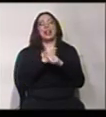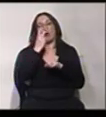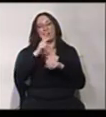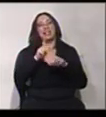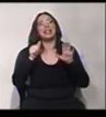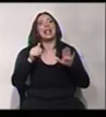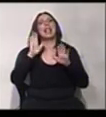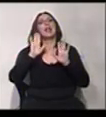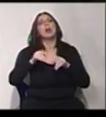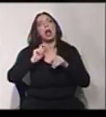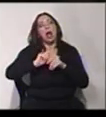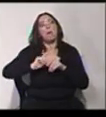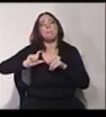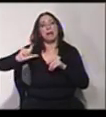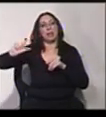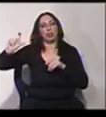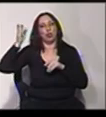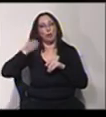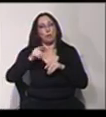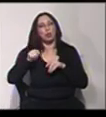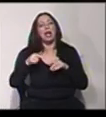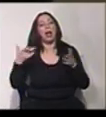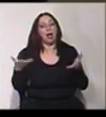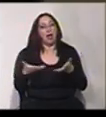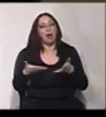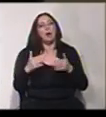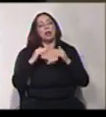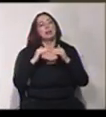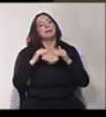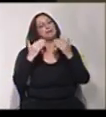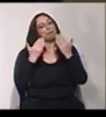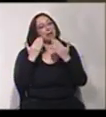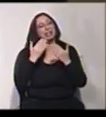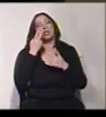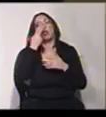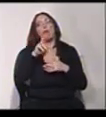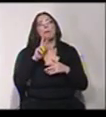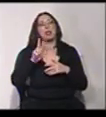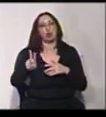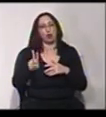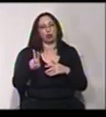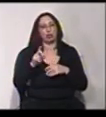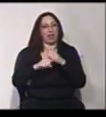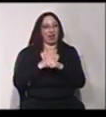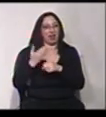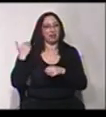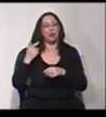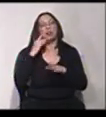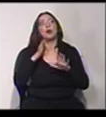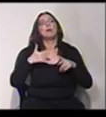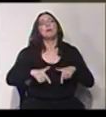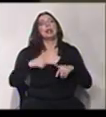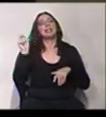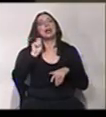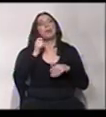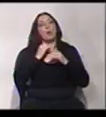en Uruguay ha ido en aumento y se ubica actualmente en niveles similares a los de 2002, según cifras divulgadas por el Ministerio de Salud